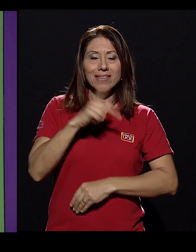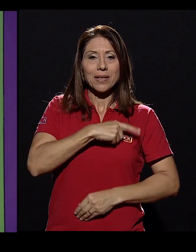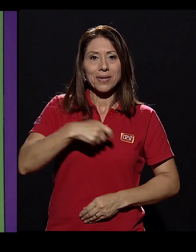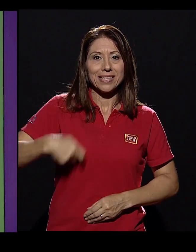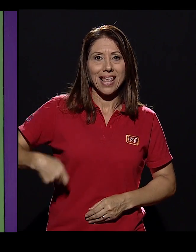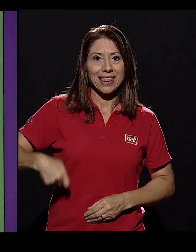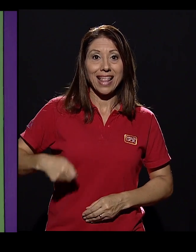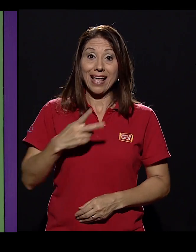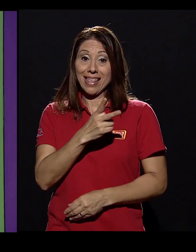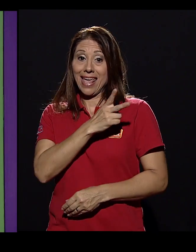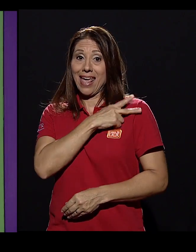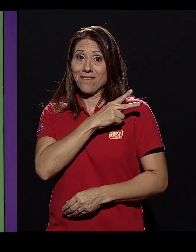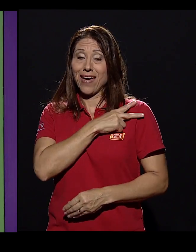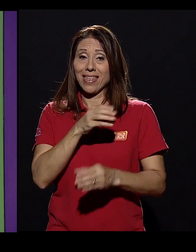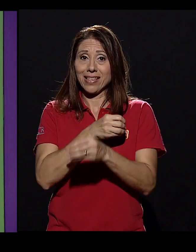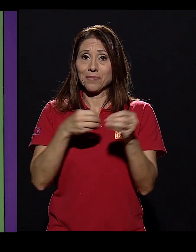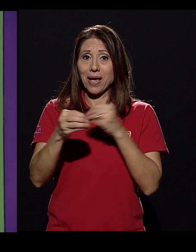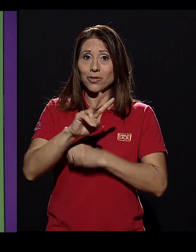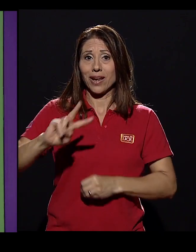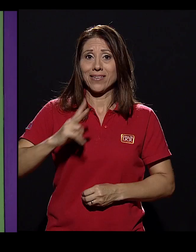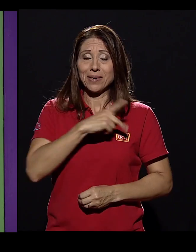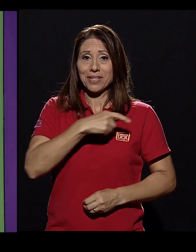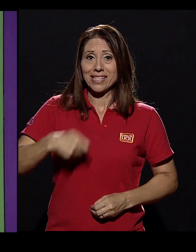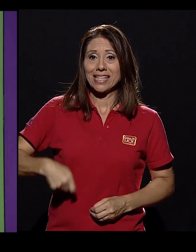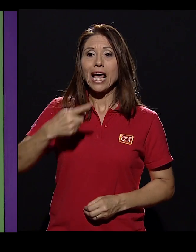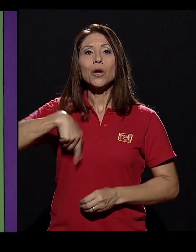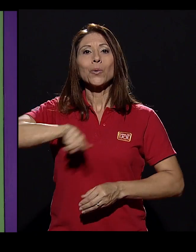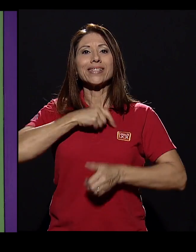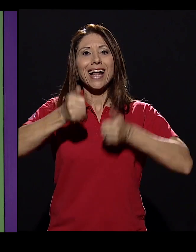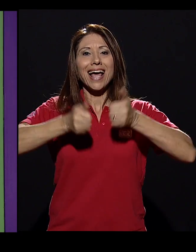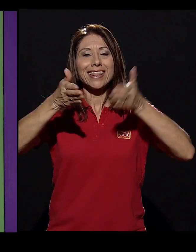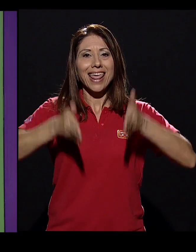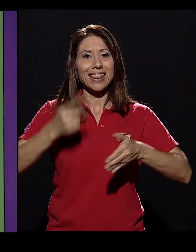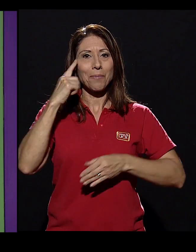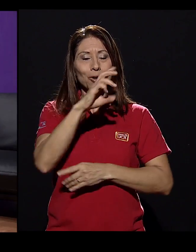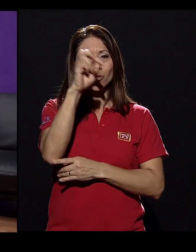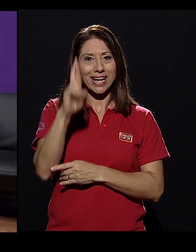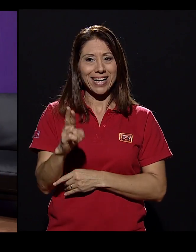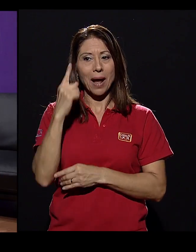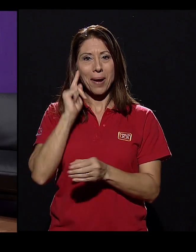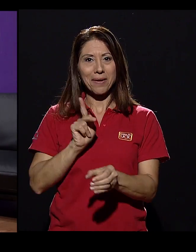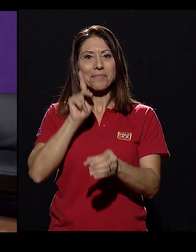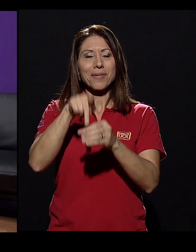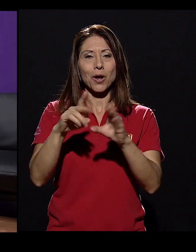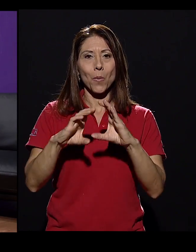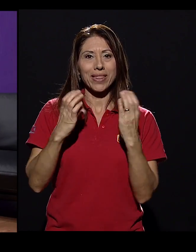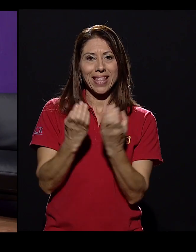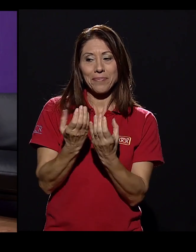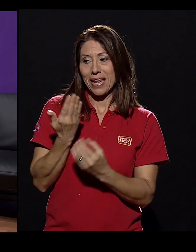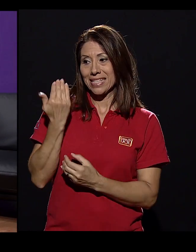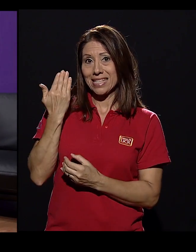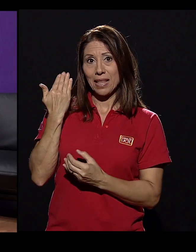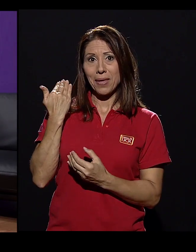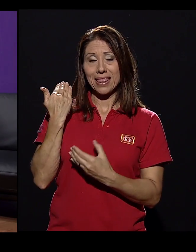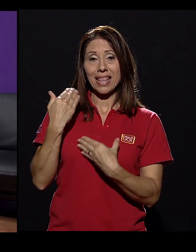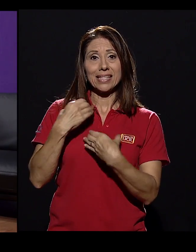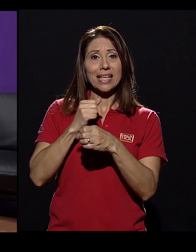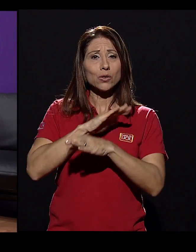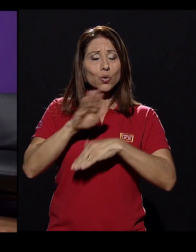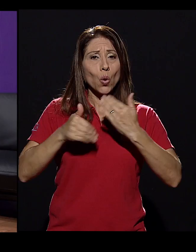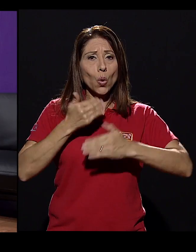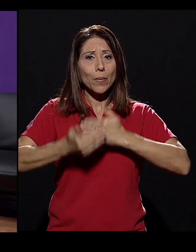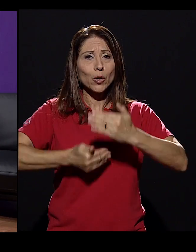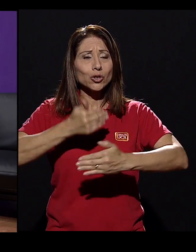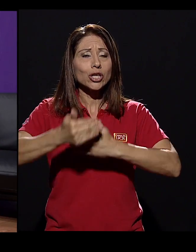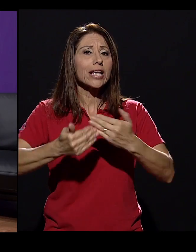República, jefa de despacho de la Vicepresidencia, quien fue nuestra candidata por Costa Rica a este comité. Recientemente se llevó a cabo